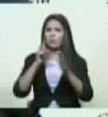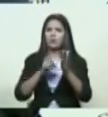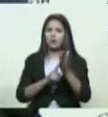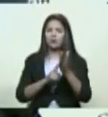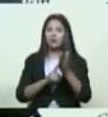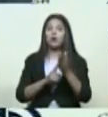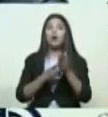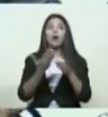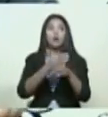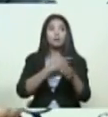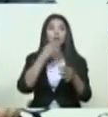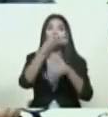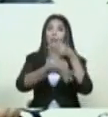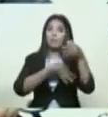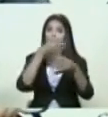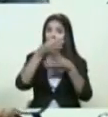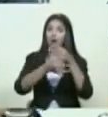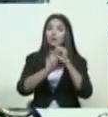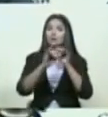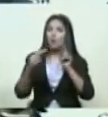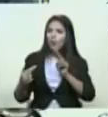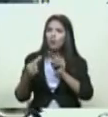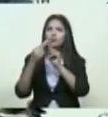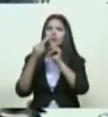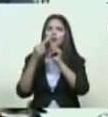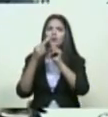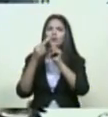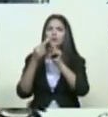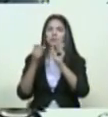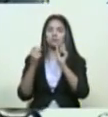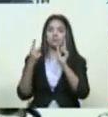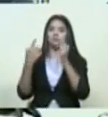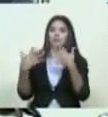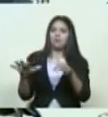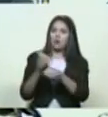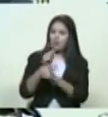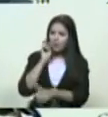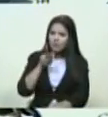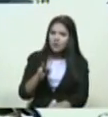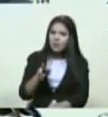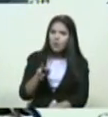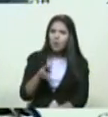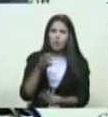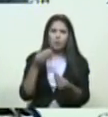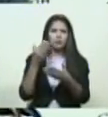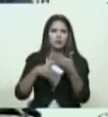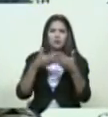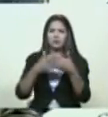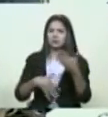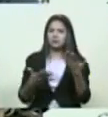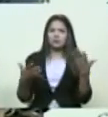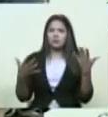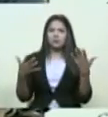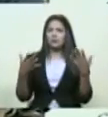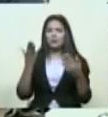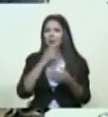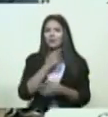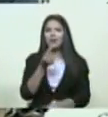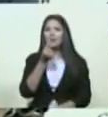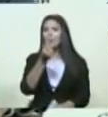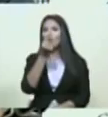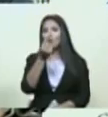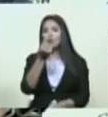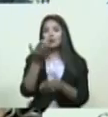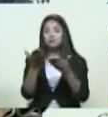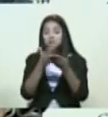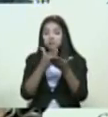les he dicho que nos hemos encontrado con la ingrata sorpresa de que muchos de estos casos ni siquiera tenían una